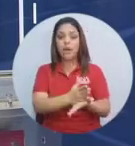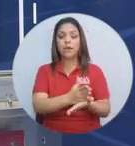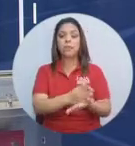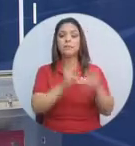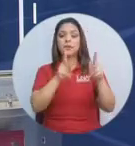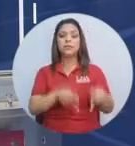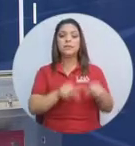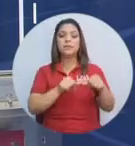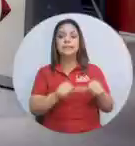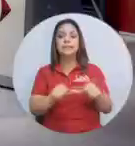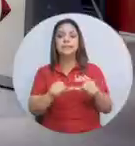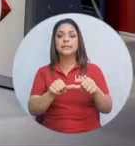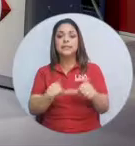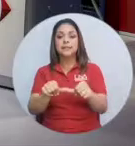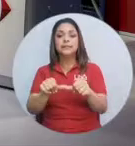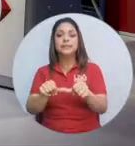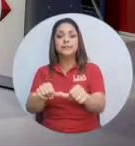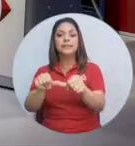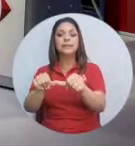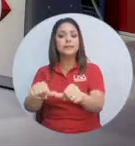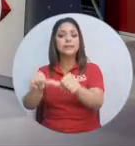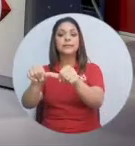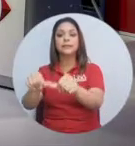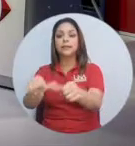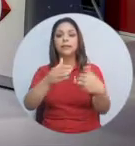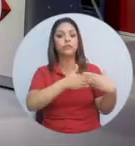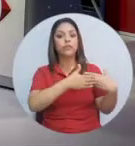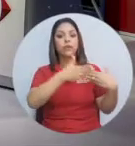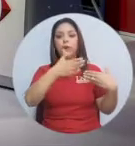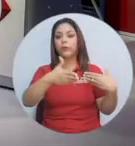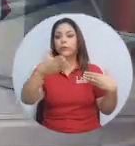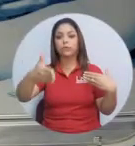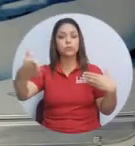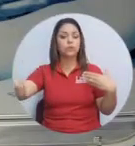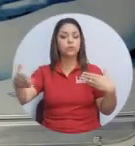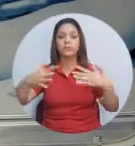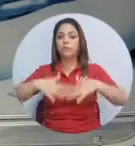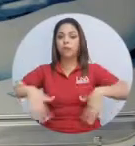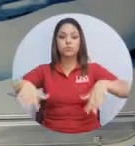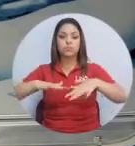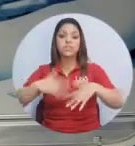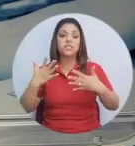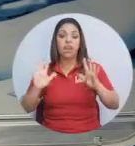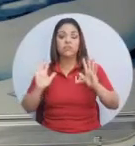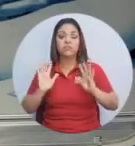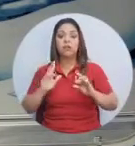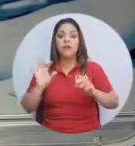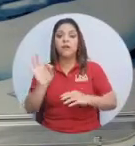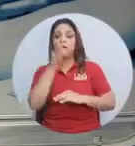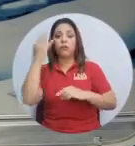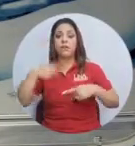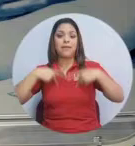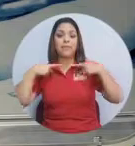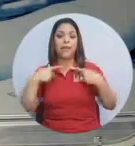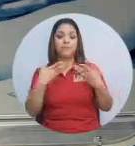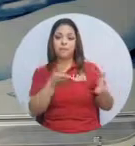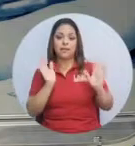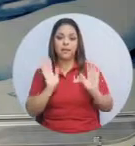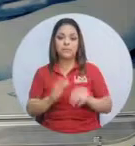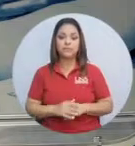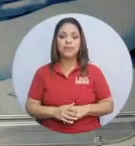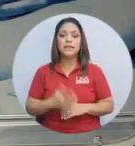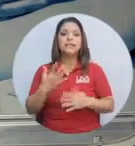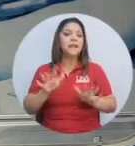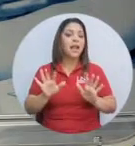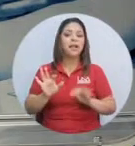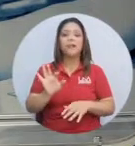va a seguir haciéndolo en todos los diferentes estadios de su desarrollo personal y profesional. Sí, se vuelve su modo de vida, se vuelve esa forma